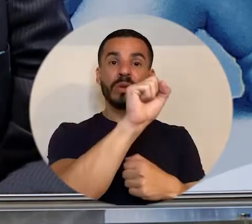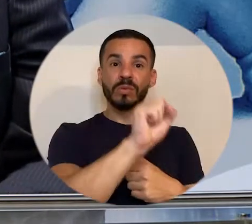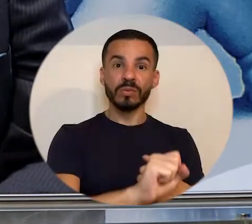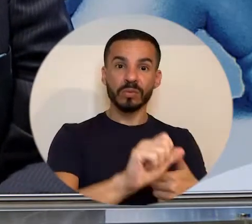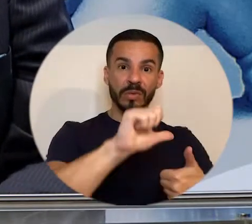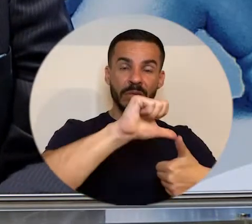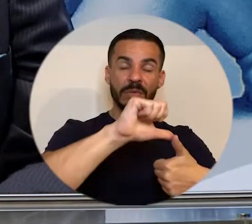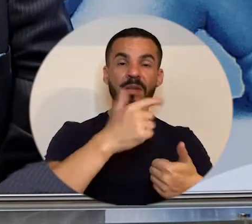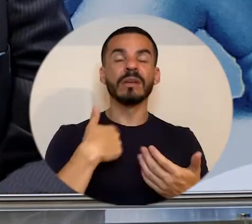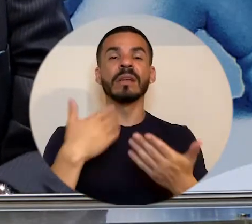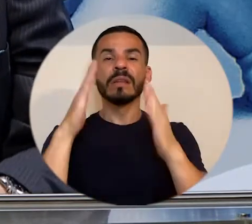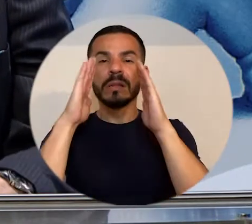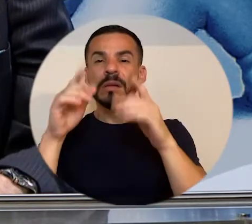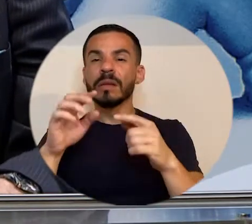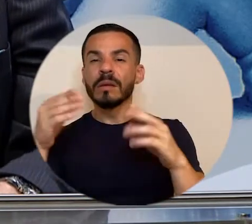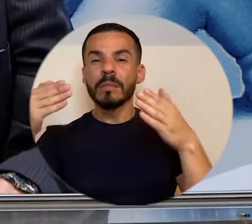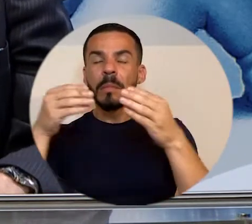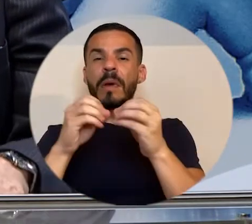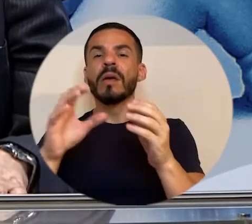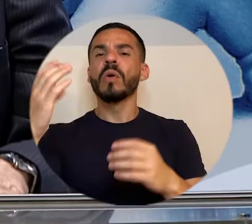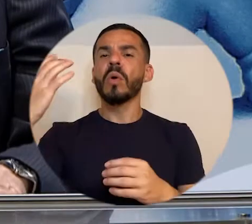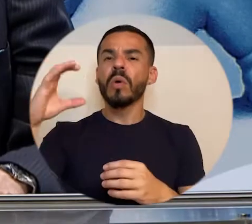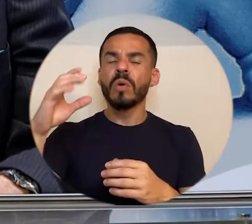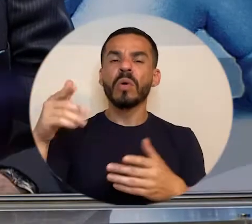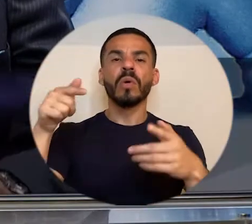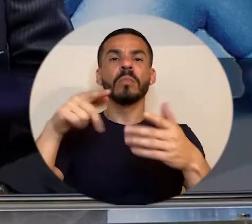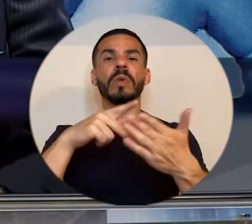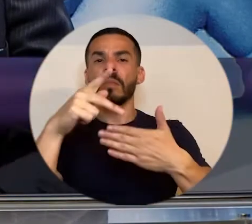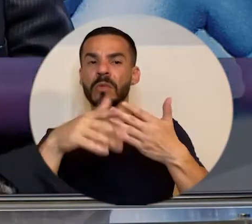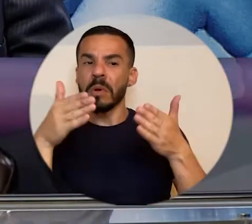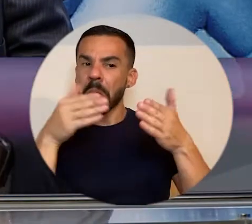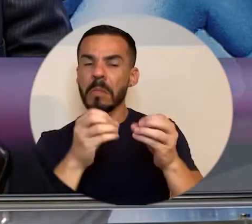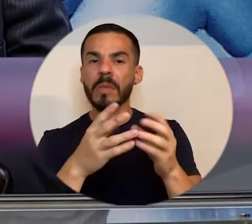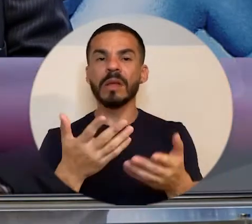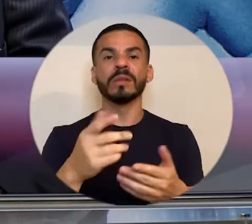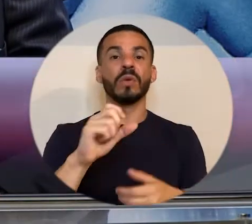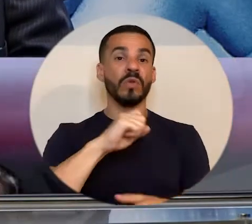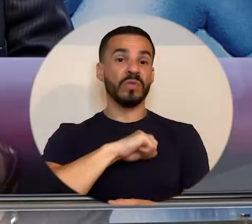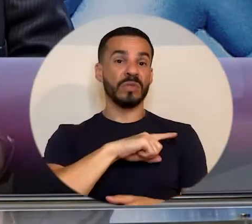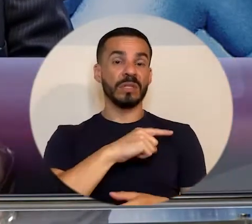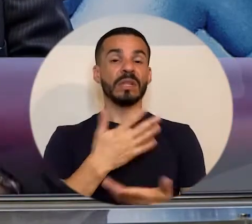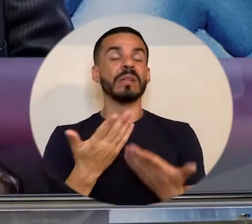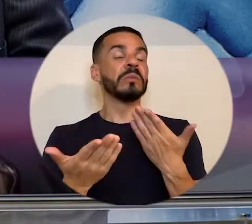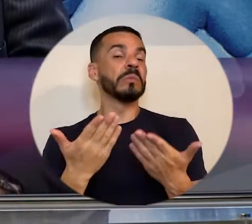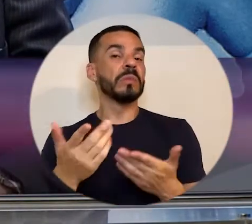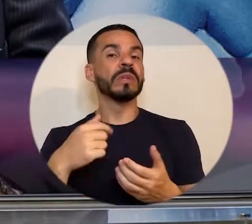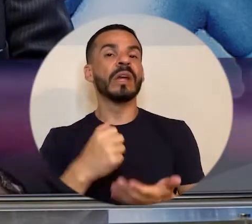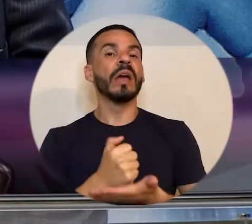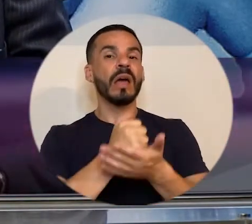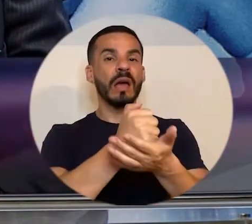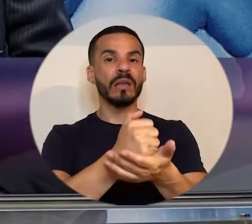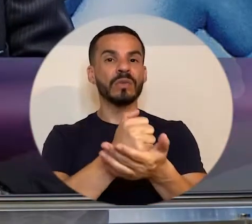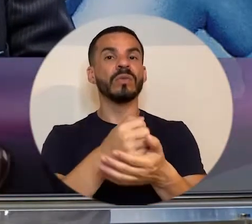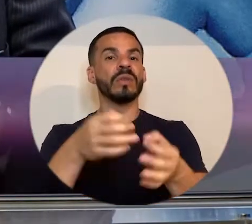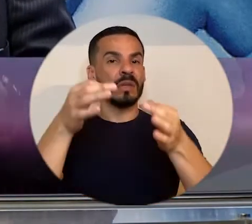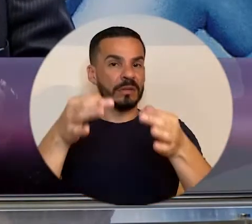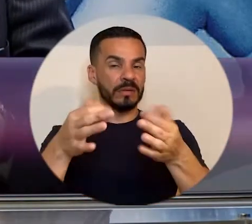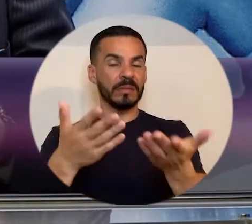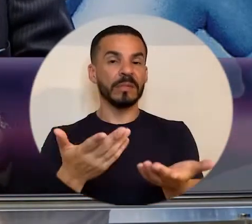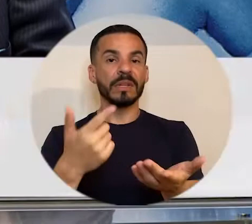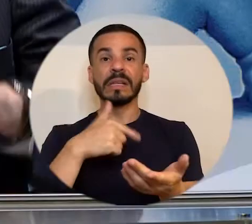Y vamos a ver tratamientos especializados posiblemente a países como Colombia o a países como Chile, donde va a tener posiblemente